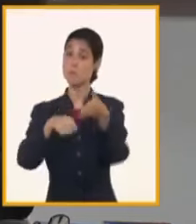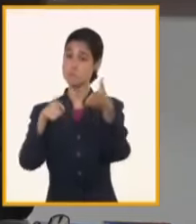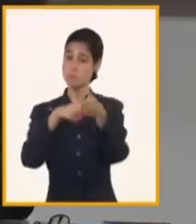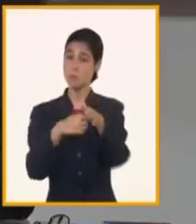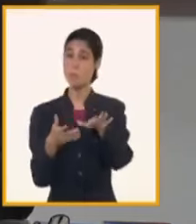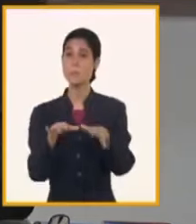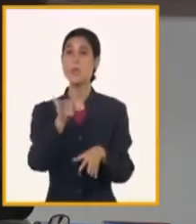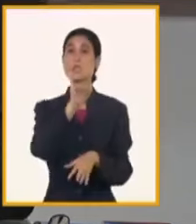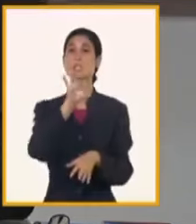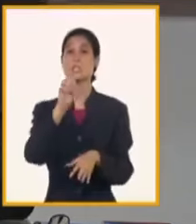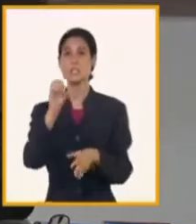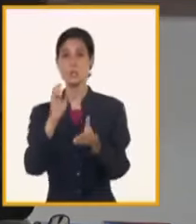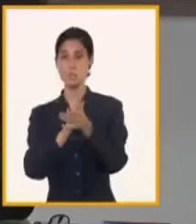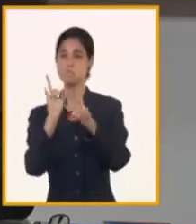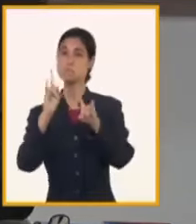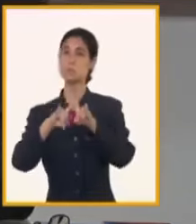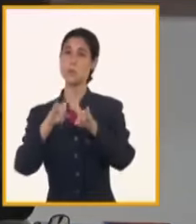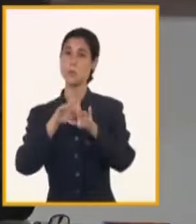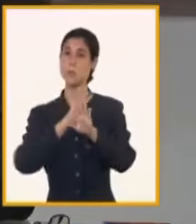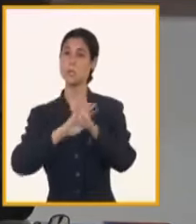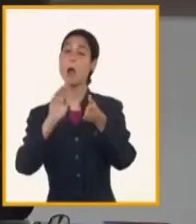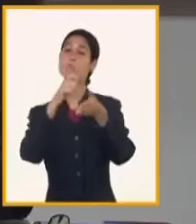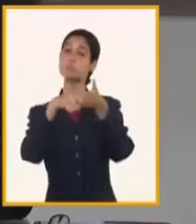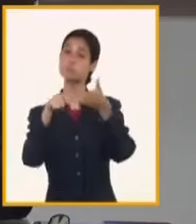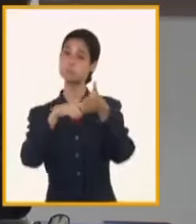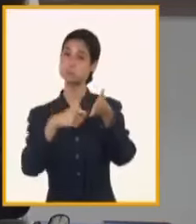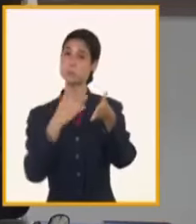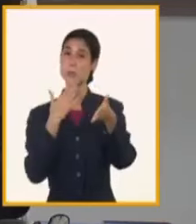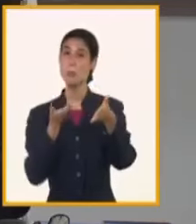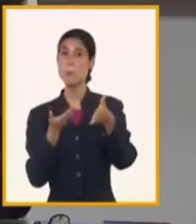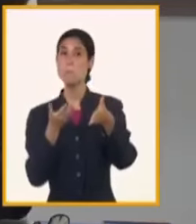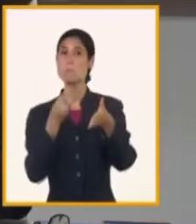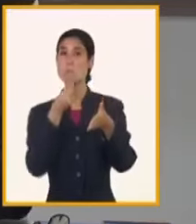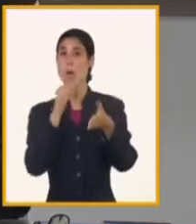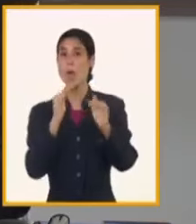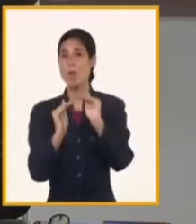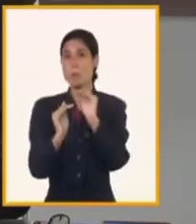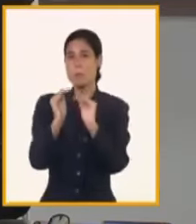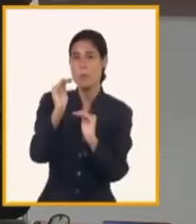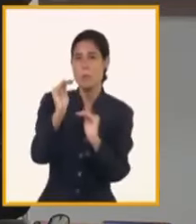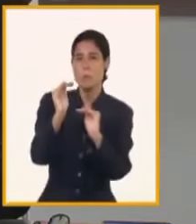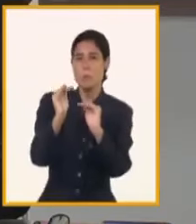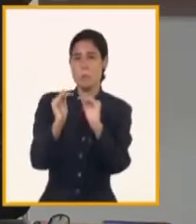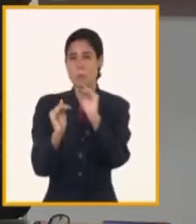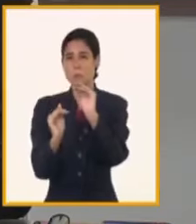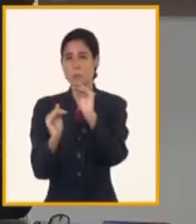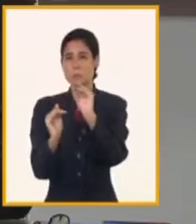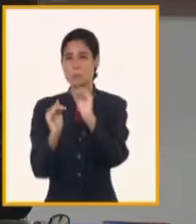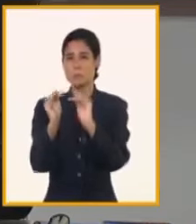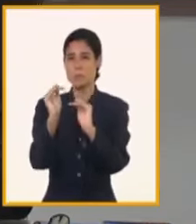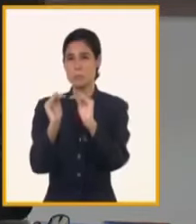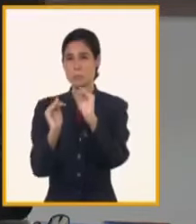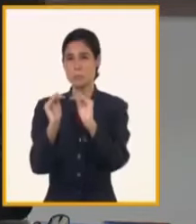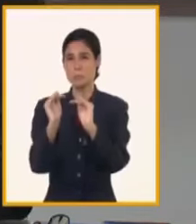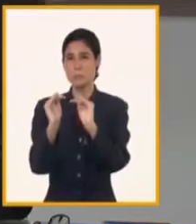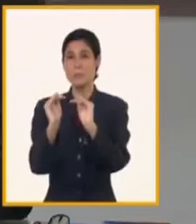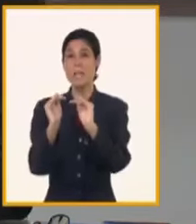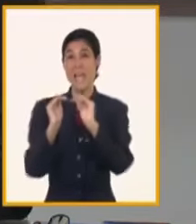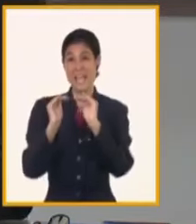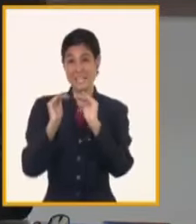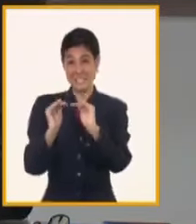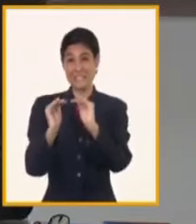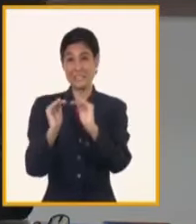puede ser que sea que estemos en el entorno Quizás por abajo Quizás por arriba un poco porque tamp también la ex actitud depende